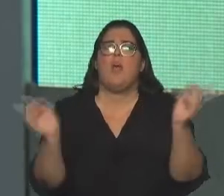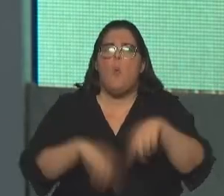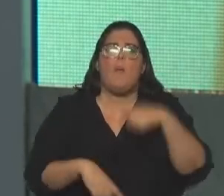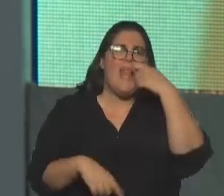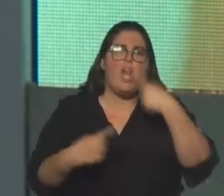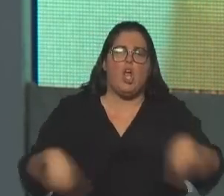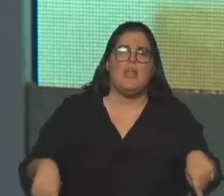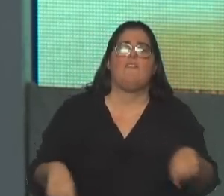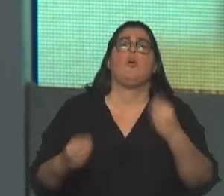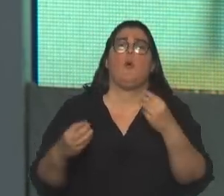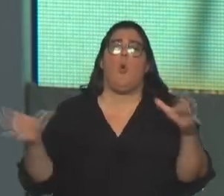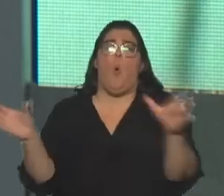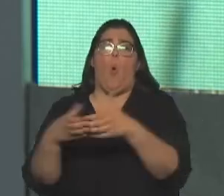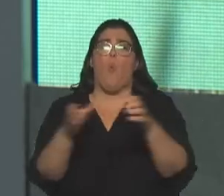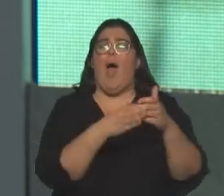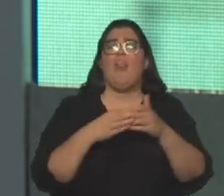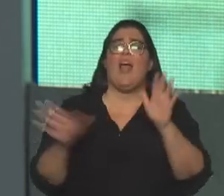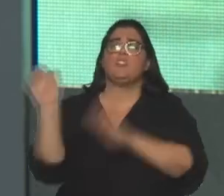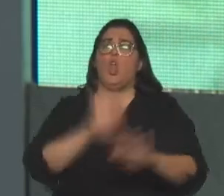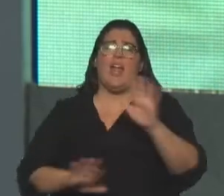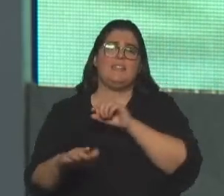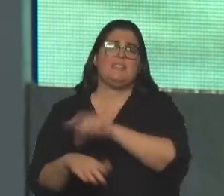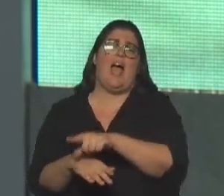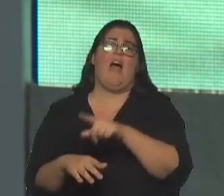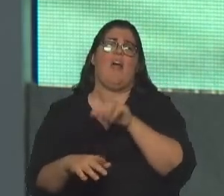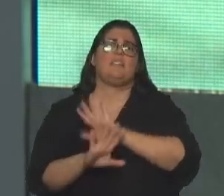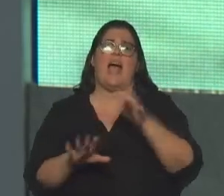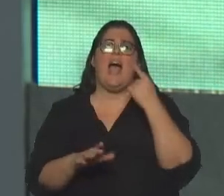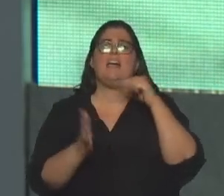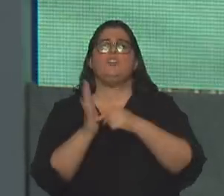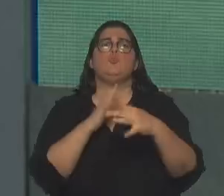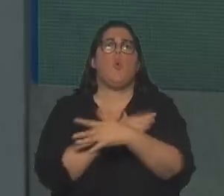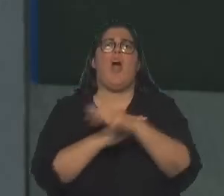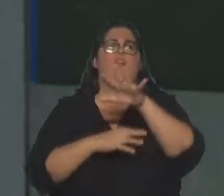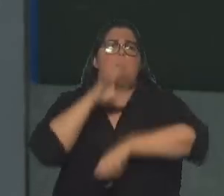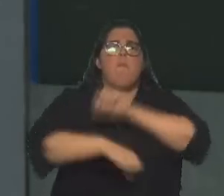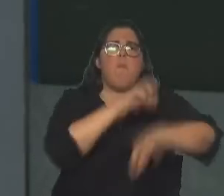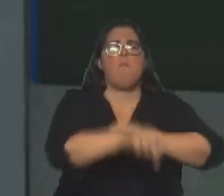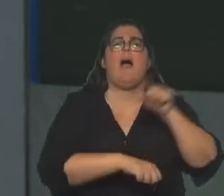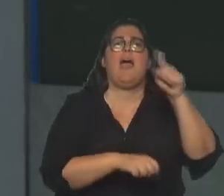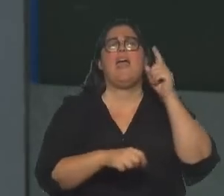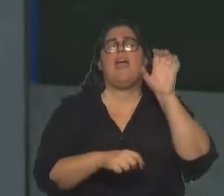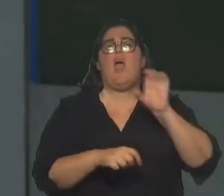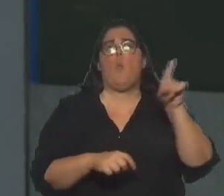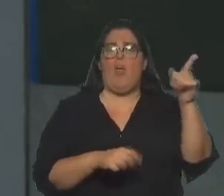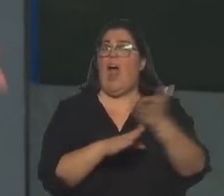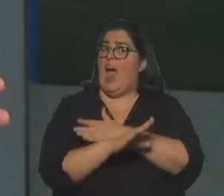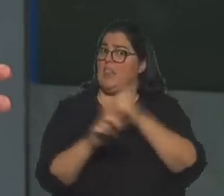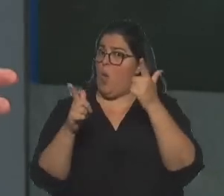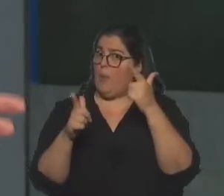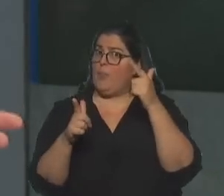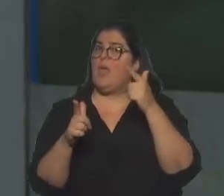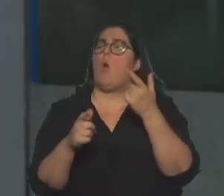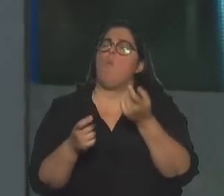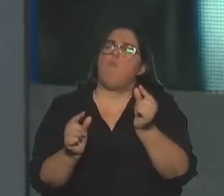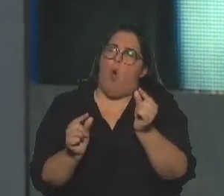porque las bandas de crimen organizado están tomando ciudades enteras en Ecuador, que eso antes no pasaba o tenía una